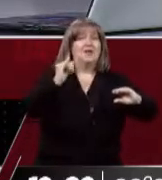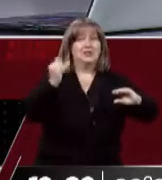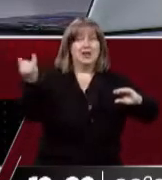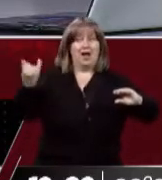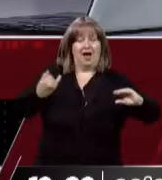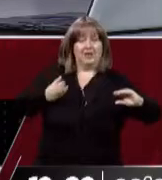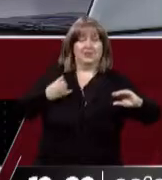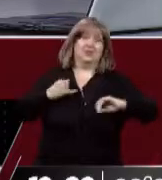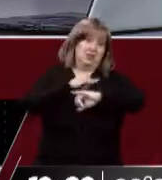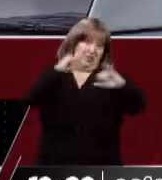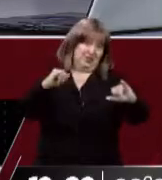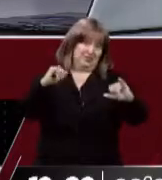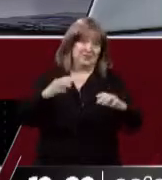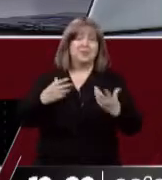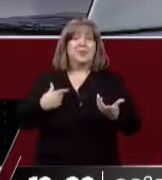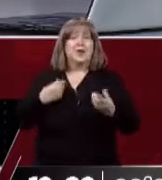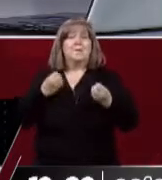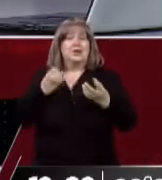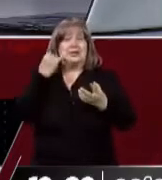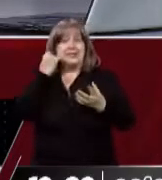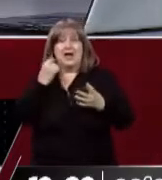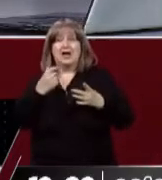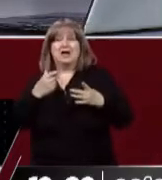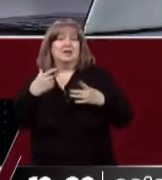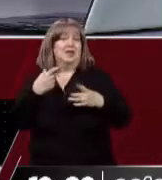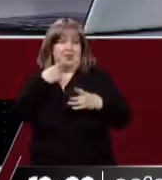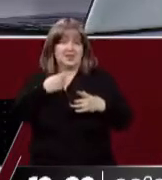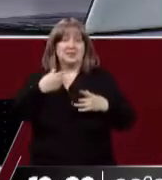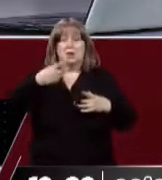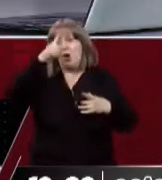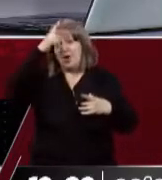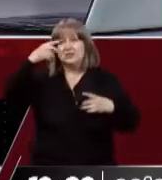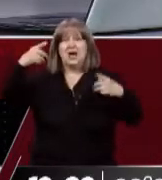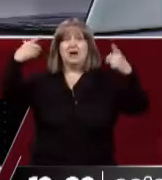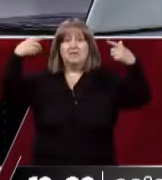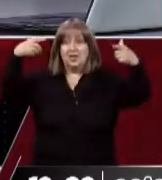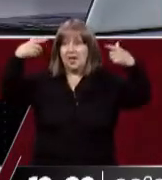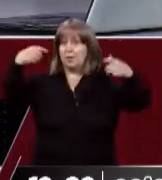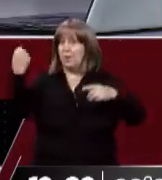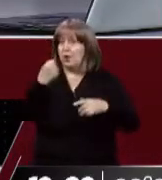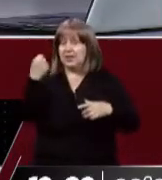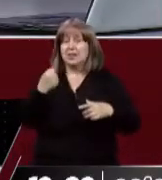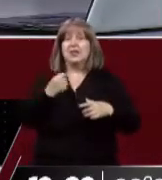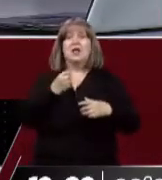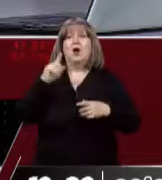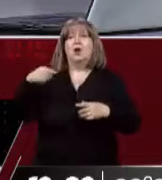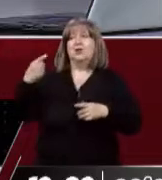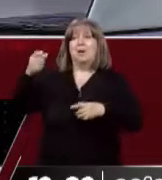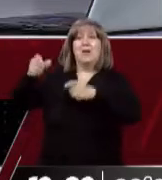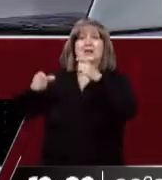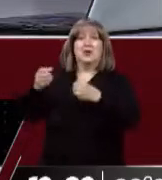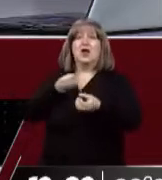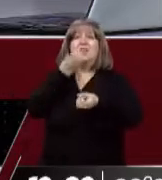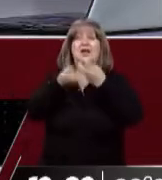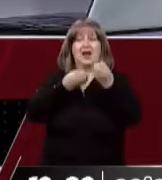movimientos de estas personas cualquier detalle que pueda revelar quizás otro indicio en esta investigación y más personas que se animan a ir a